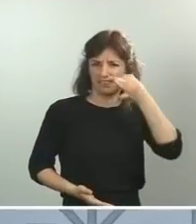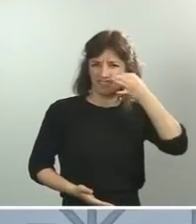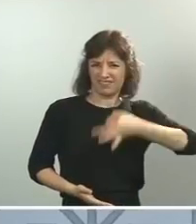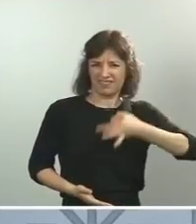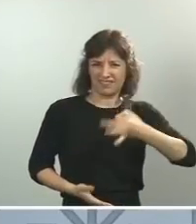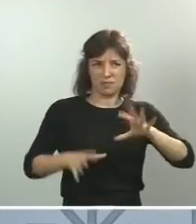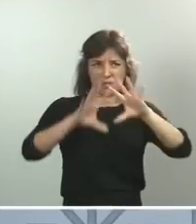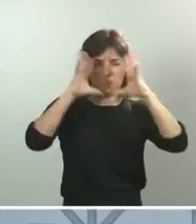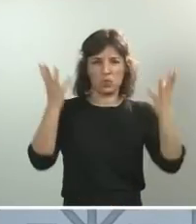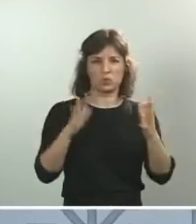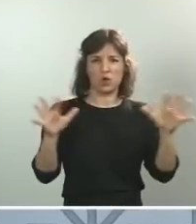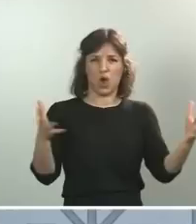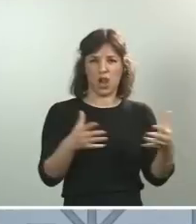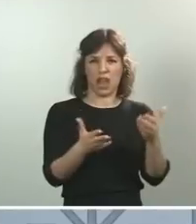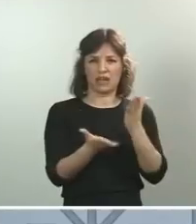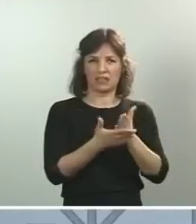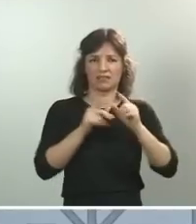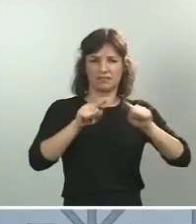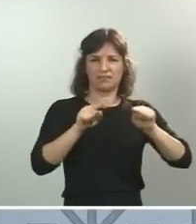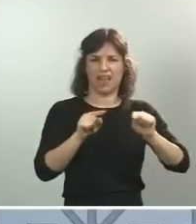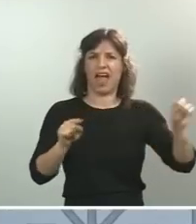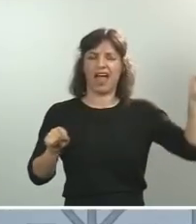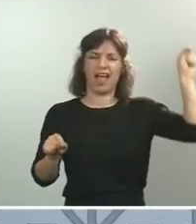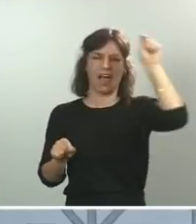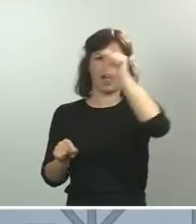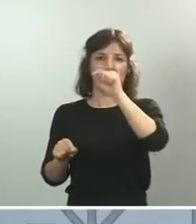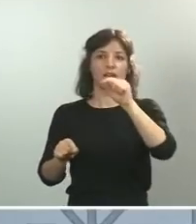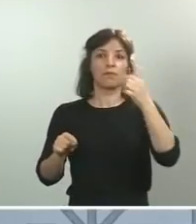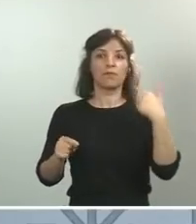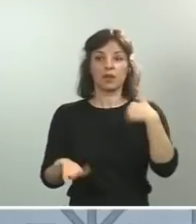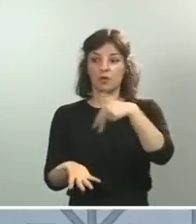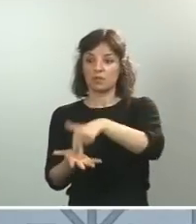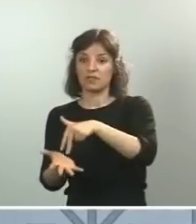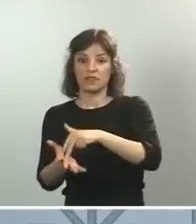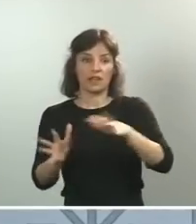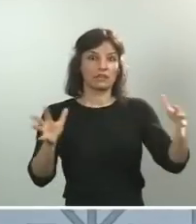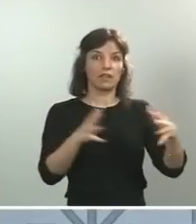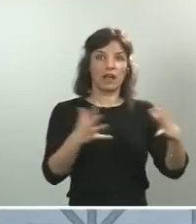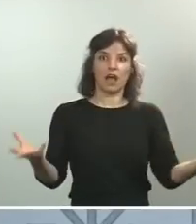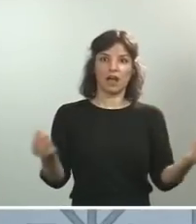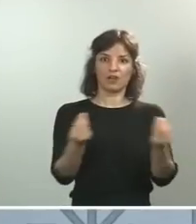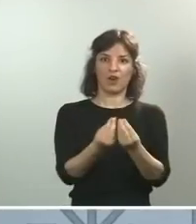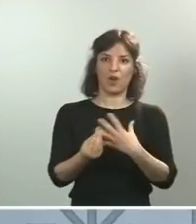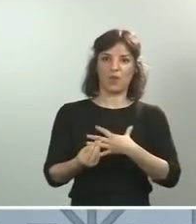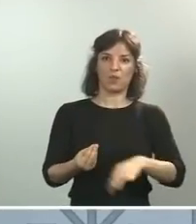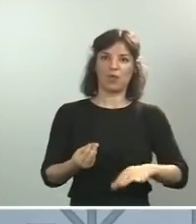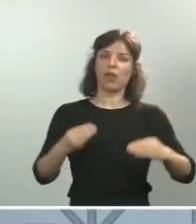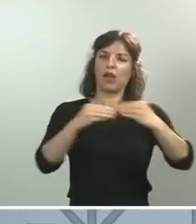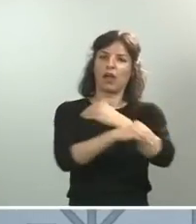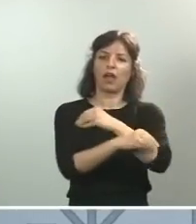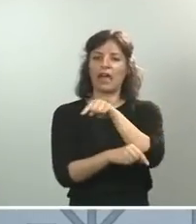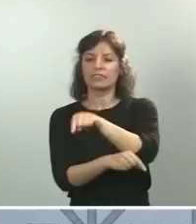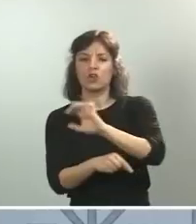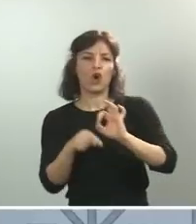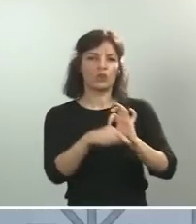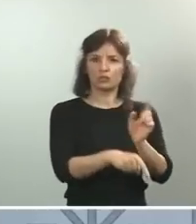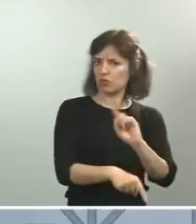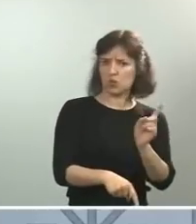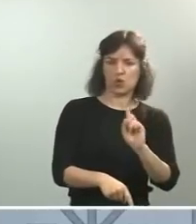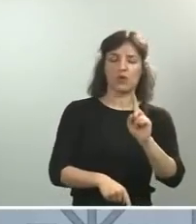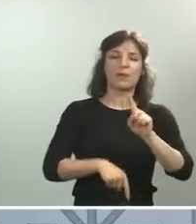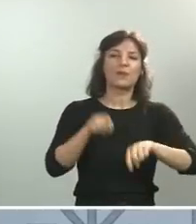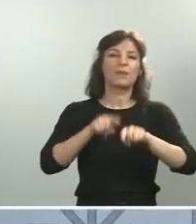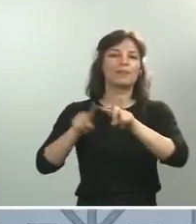mundo y que son complementarias, no son antagónicas. Para algunas cosas, claro que el contacto personal es fundamental y sobre todo el hecho de tener